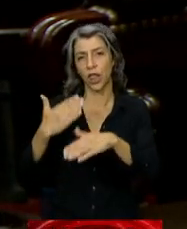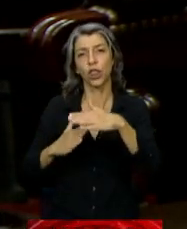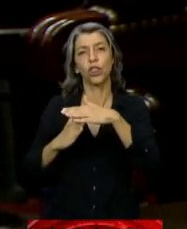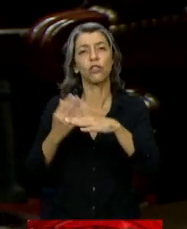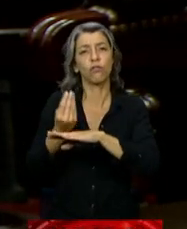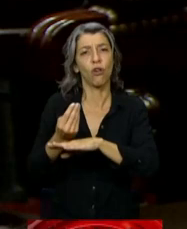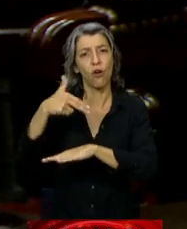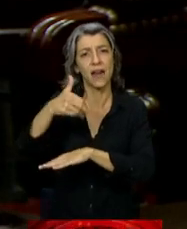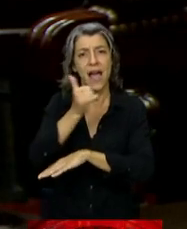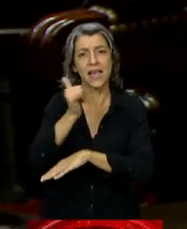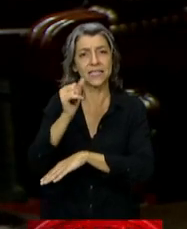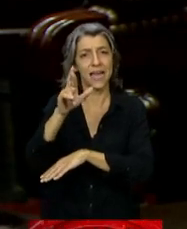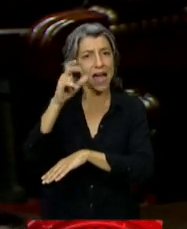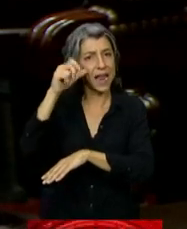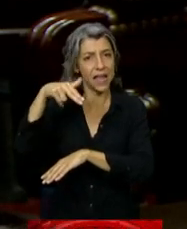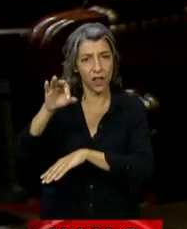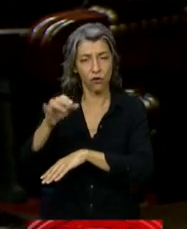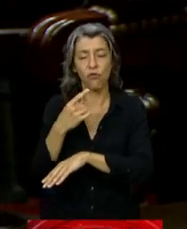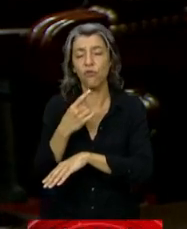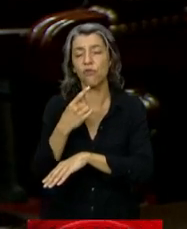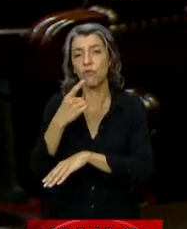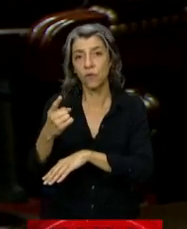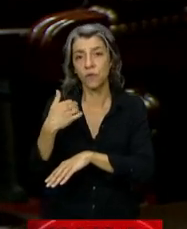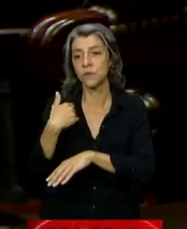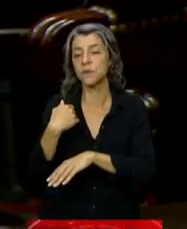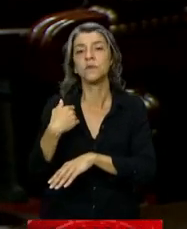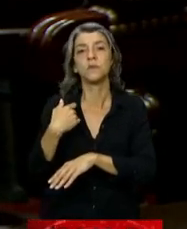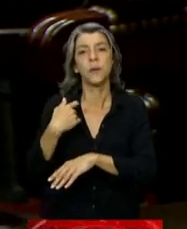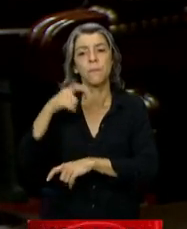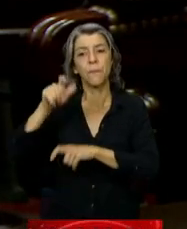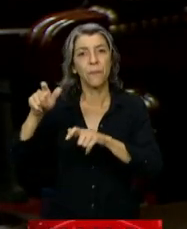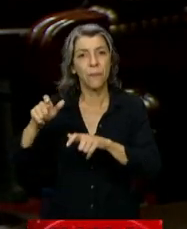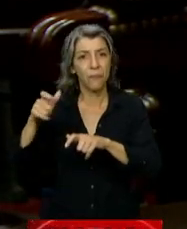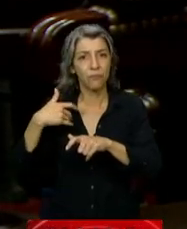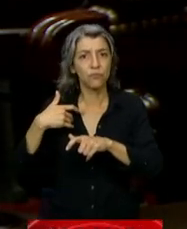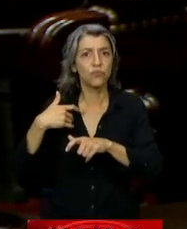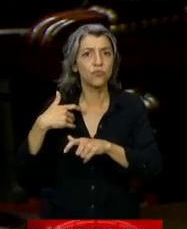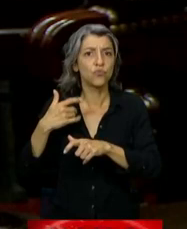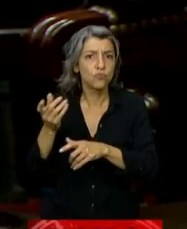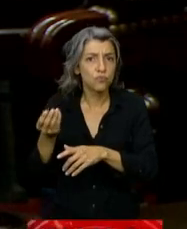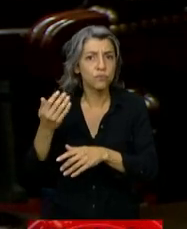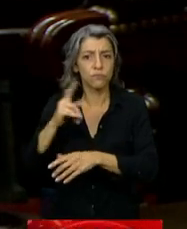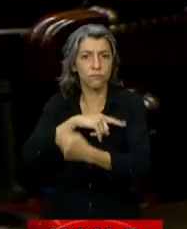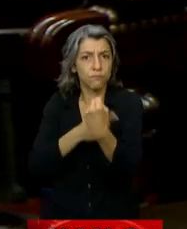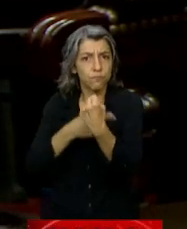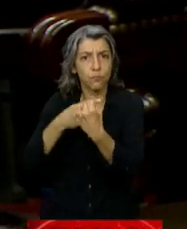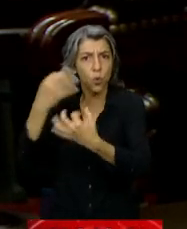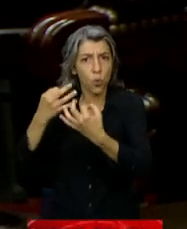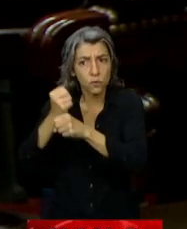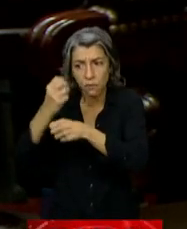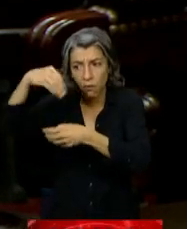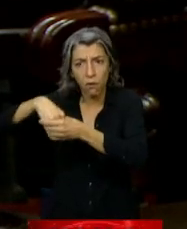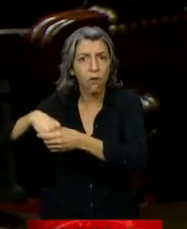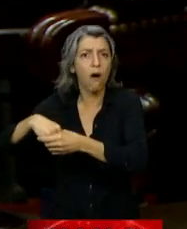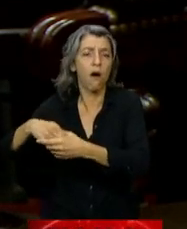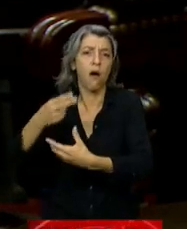que los miembros del Poder Judicial no deben tributar impuesto a las ganancias. Actualmente, la Corte